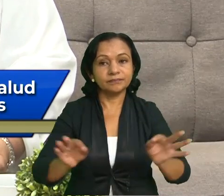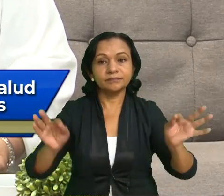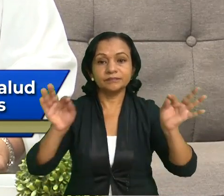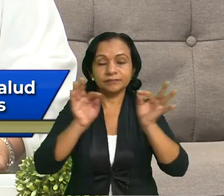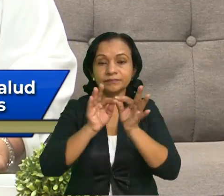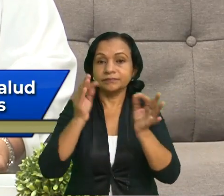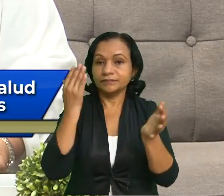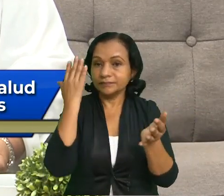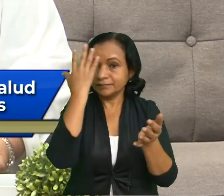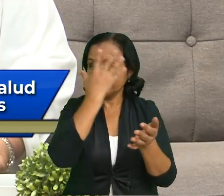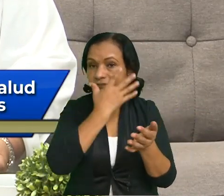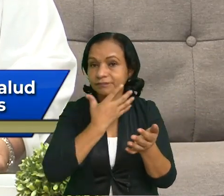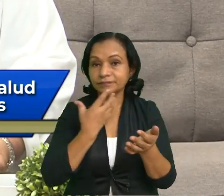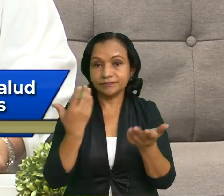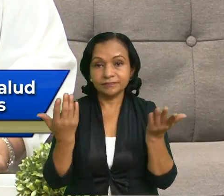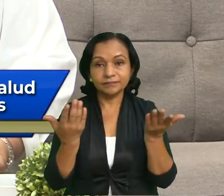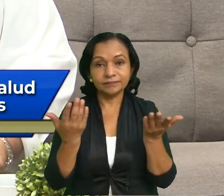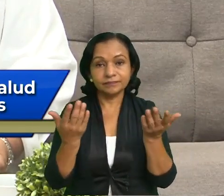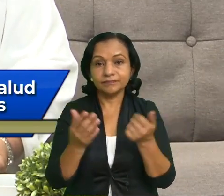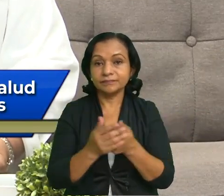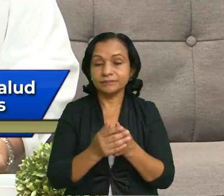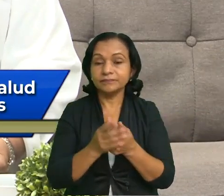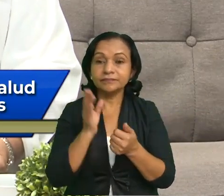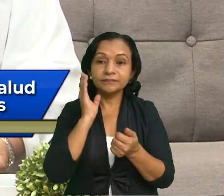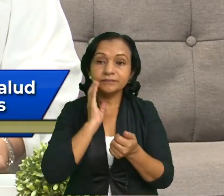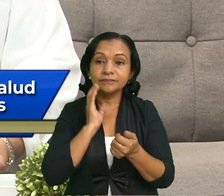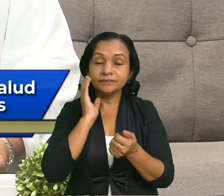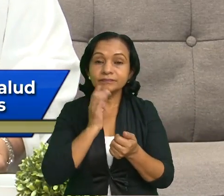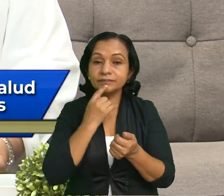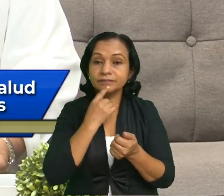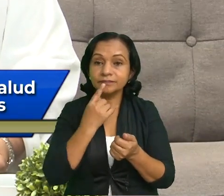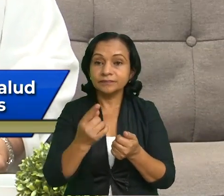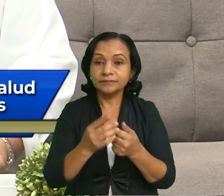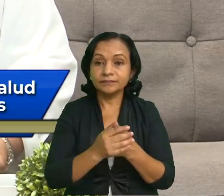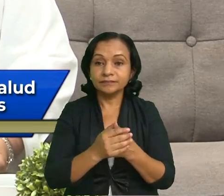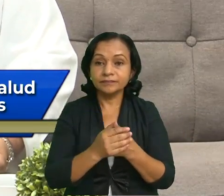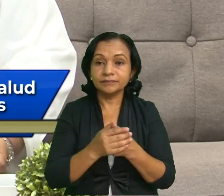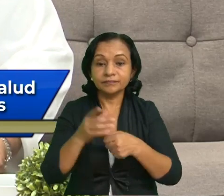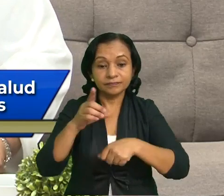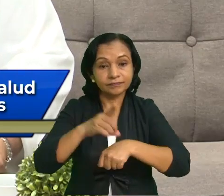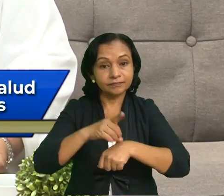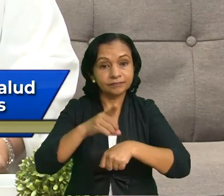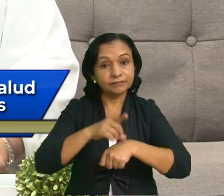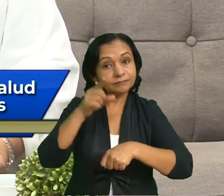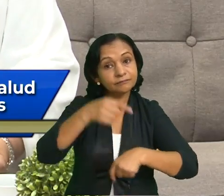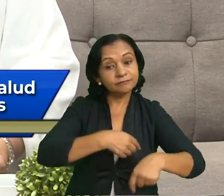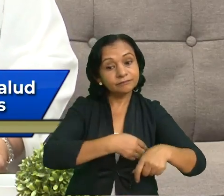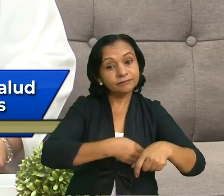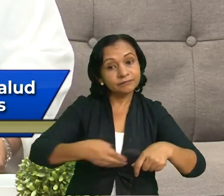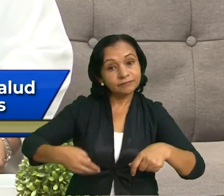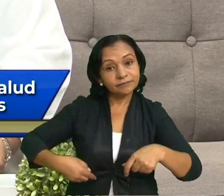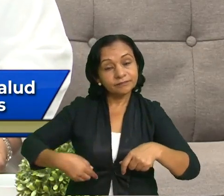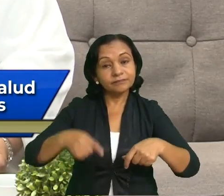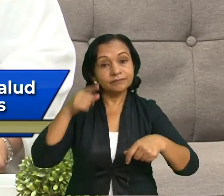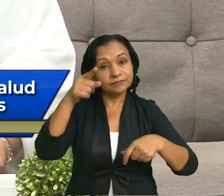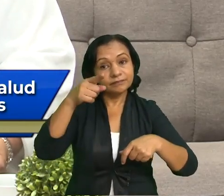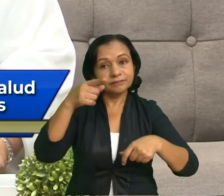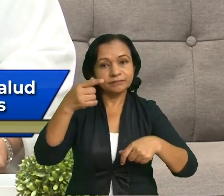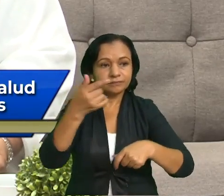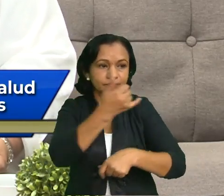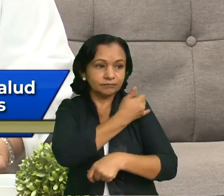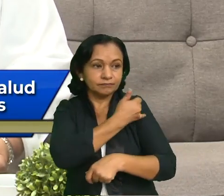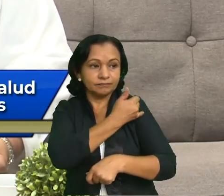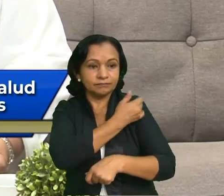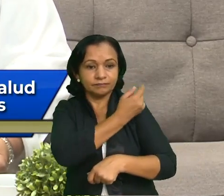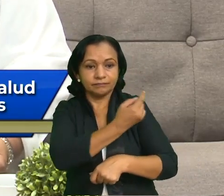bonito allí se cuentan las experiencias cuando dicen a una persona no es el médico que me operó es el médico que me atendió en el hospital y ahora lo tengo